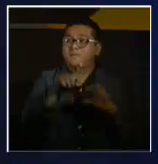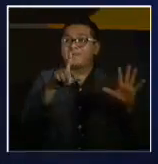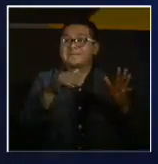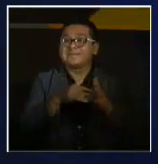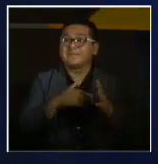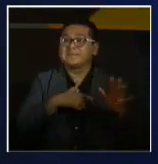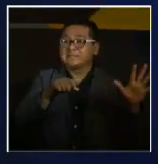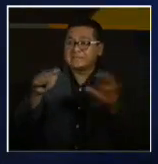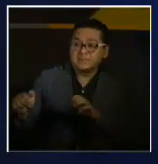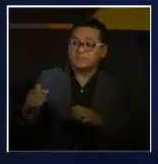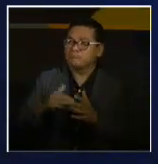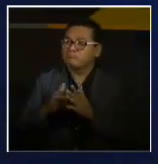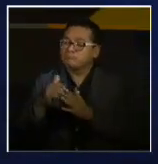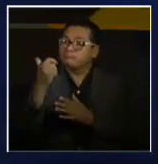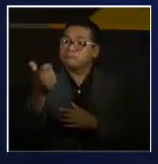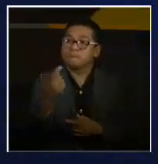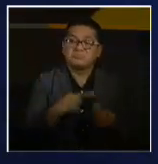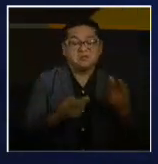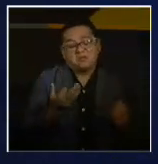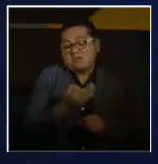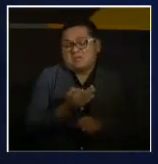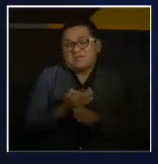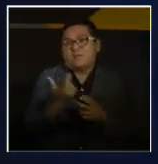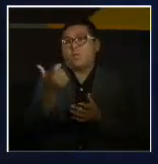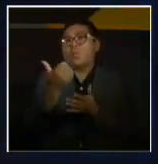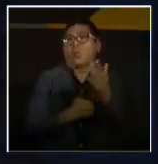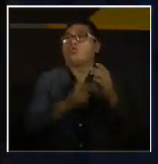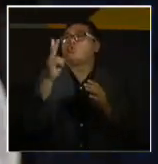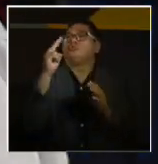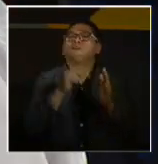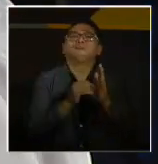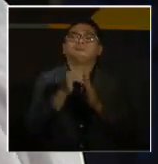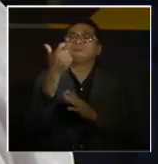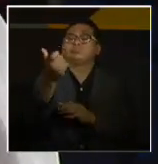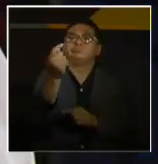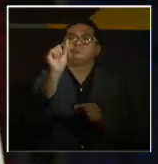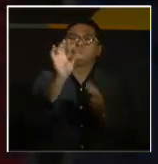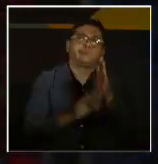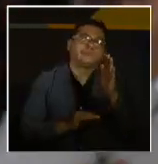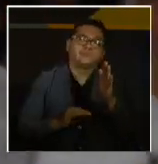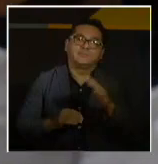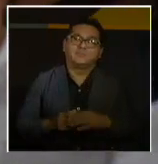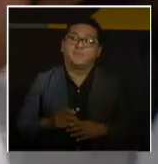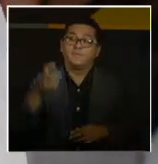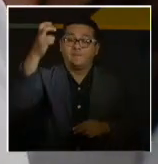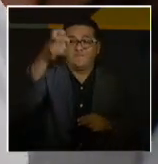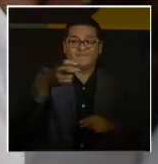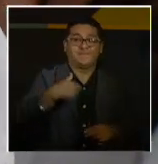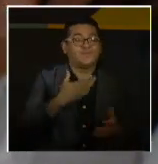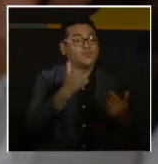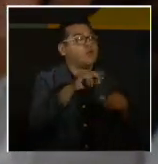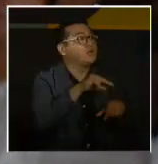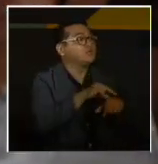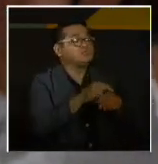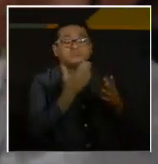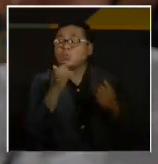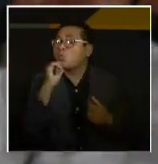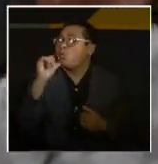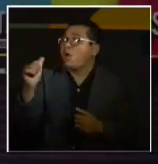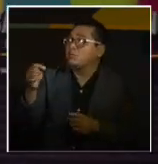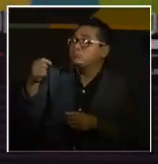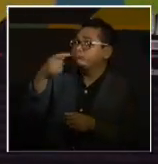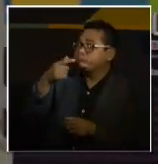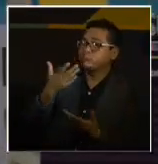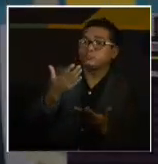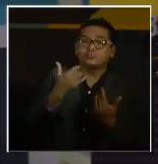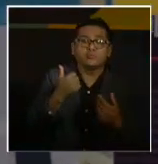7.600 millones de pesos, pero a la hora de la hora gastaron 2.000 millones de pesos menos. Por eso no hay doctores, por eso no hay